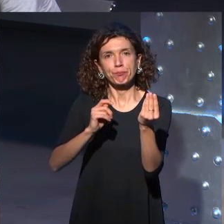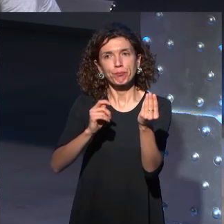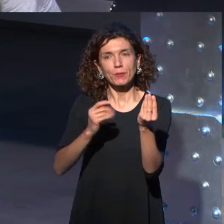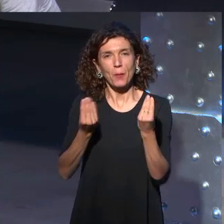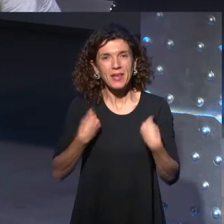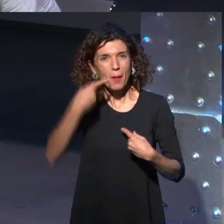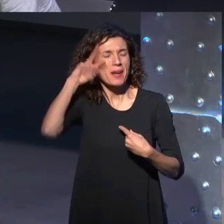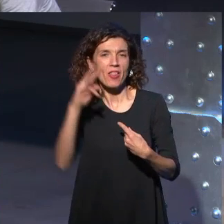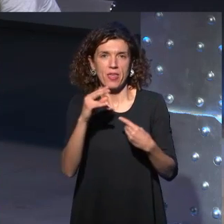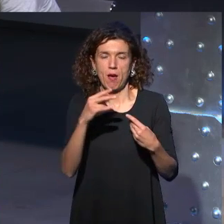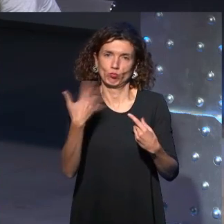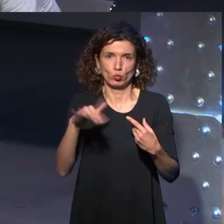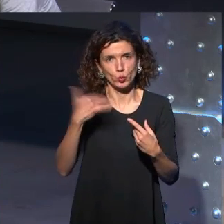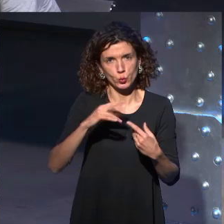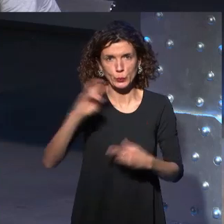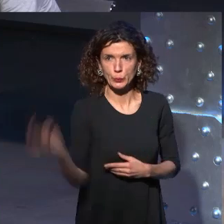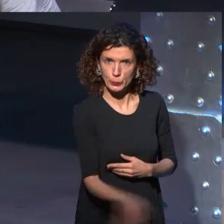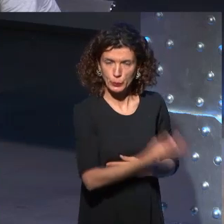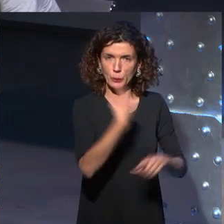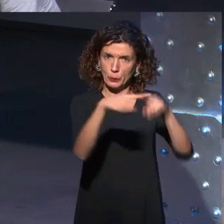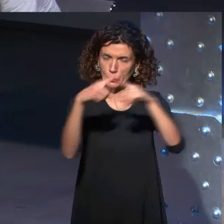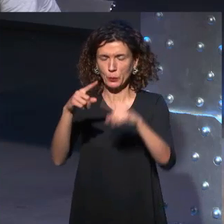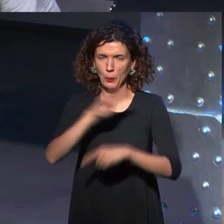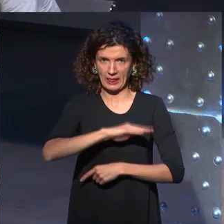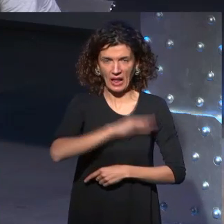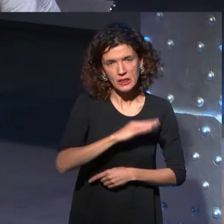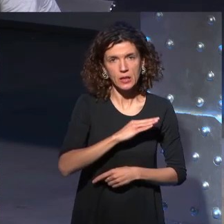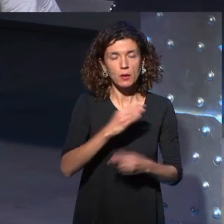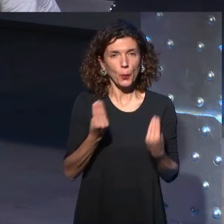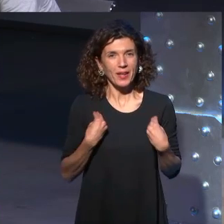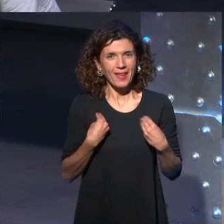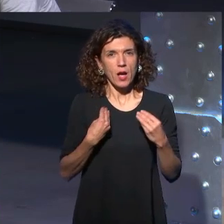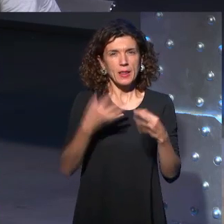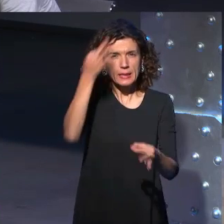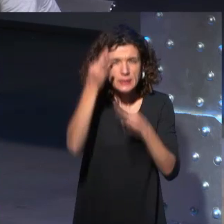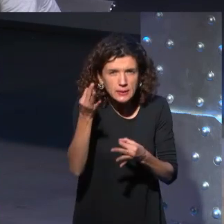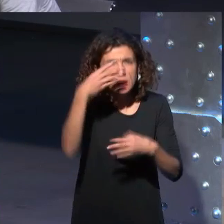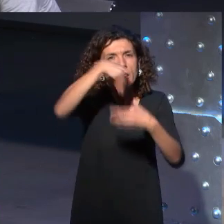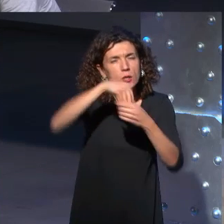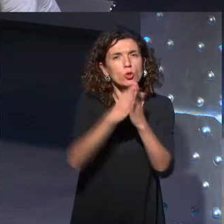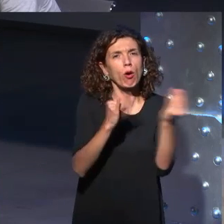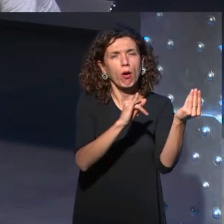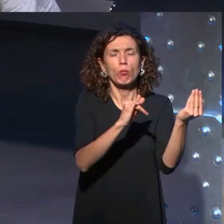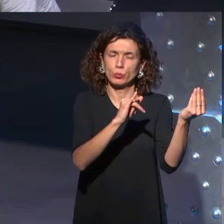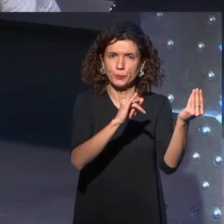hacen no más grandes que la propia vida, pero que sí explican mucho más las vidas. Y esta novela,